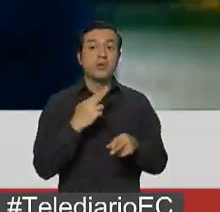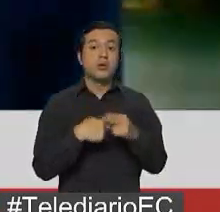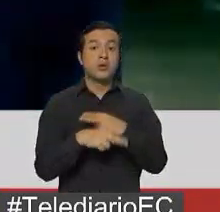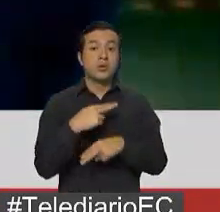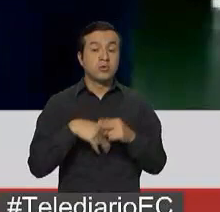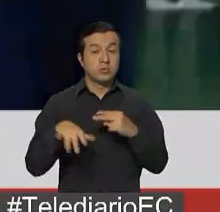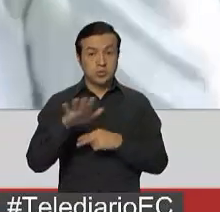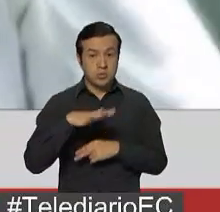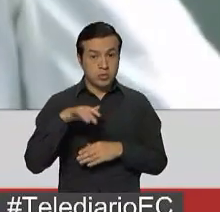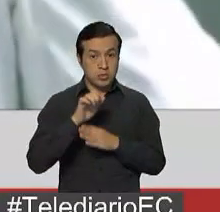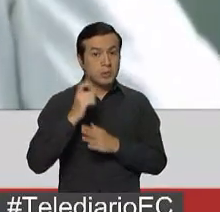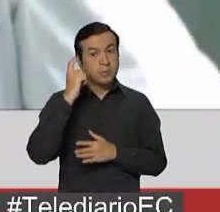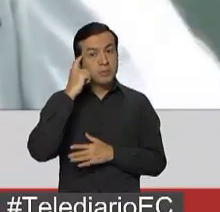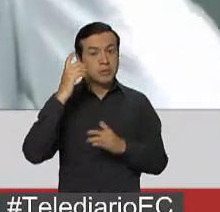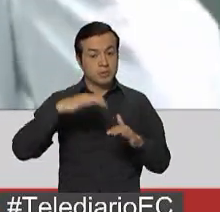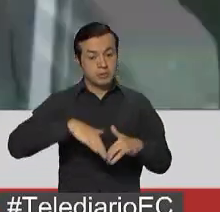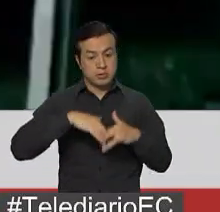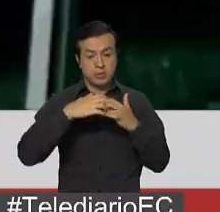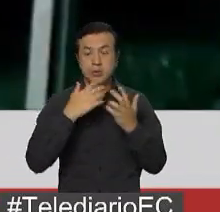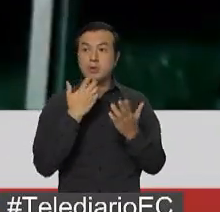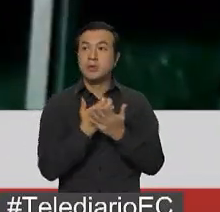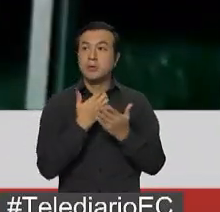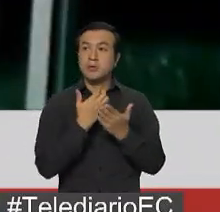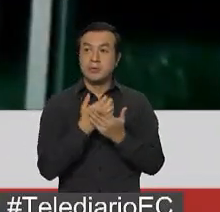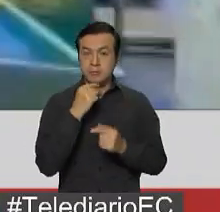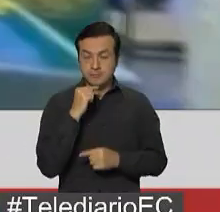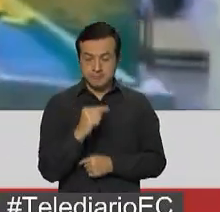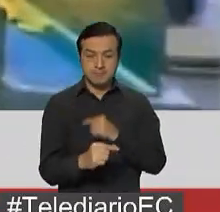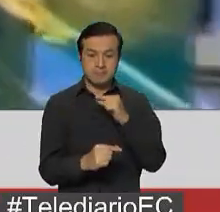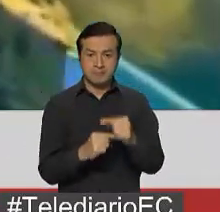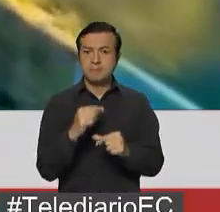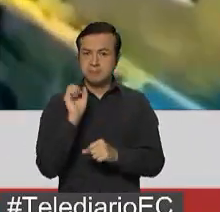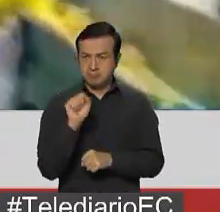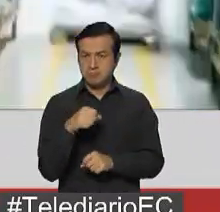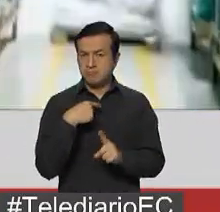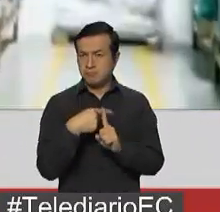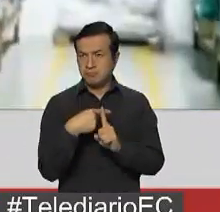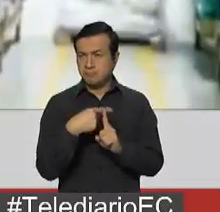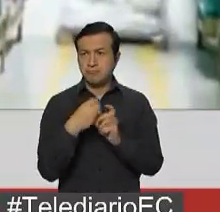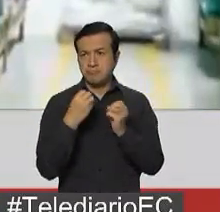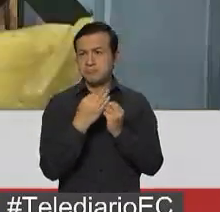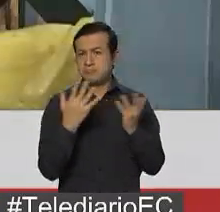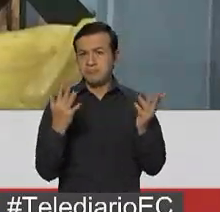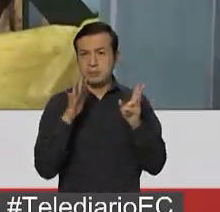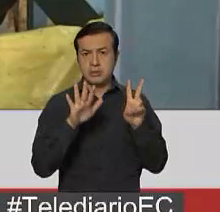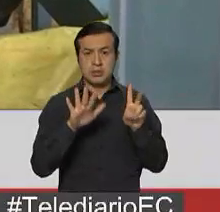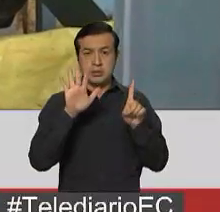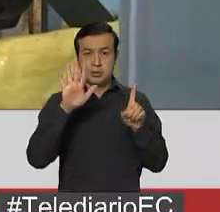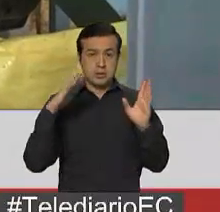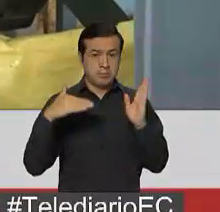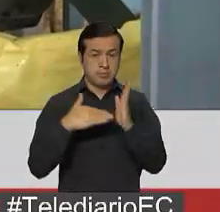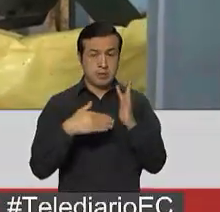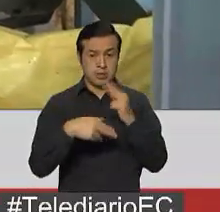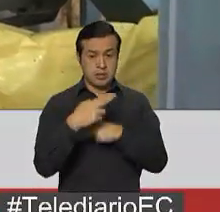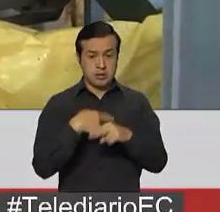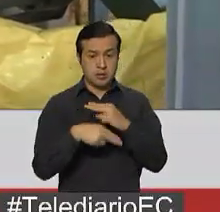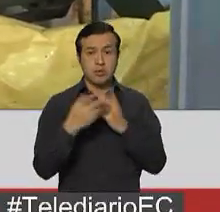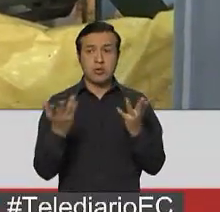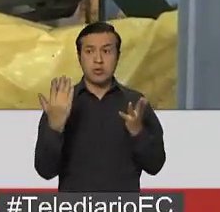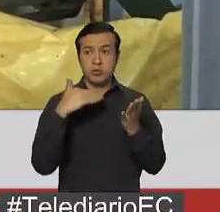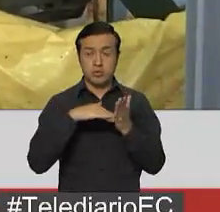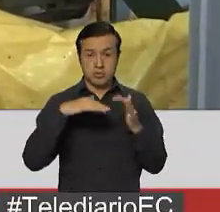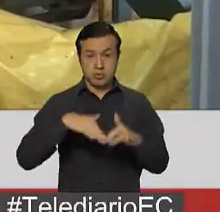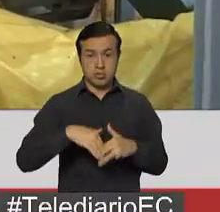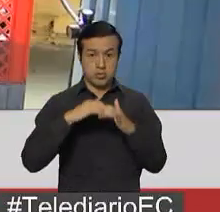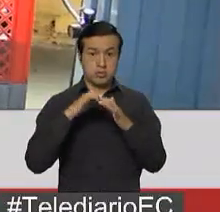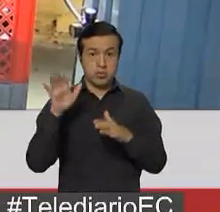cree que la reactivación económica paulatina es positiva calculan que 76 mil comercios formales se reactivarán